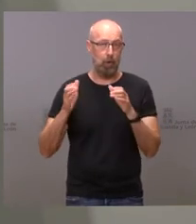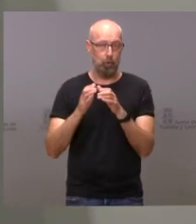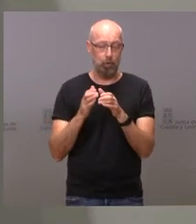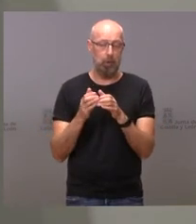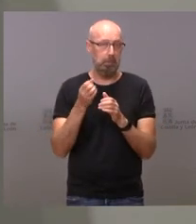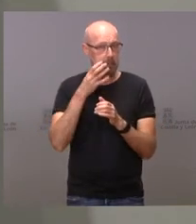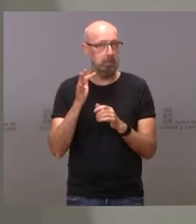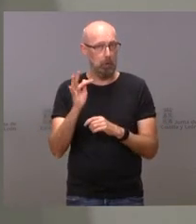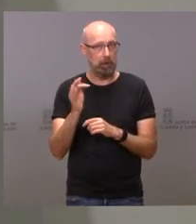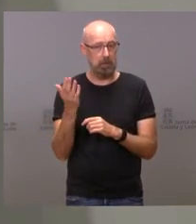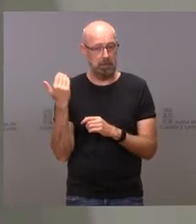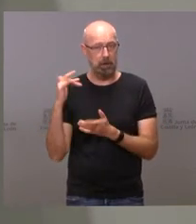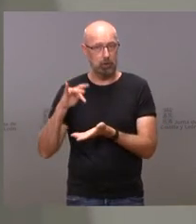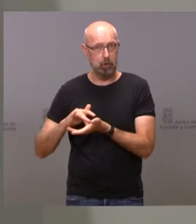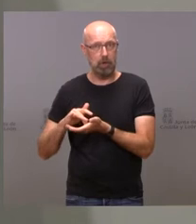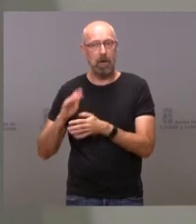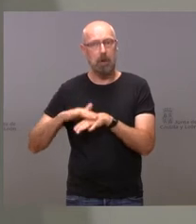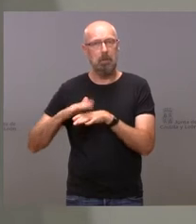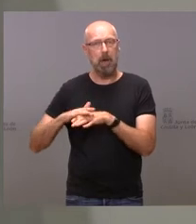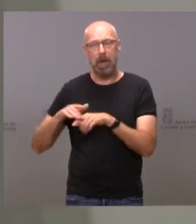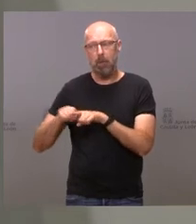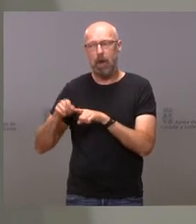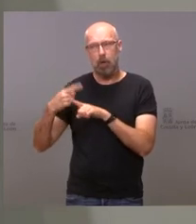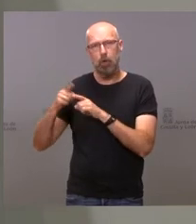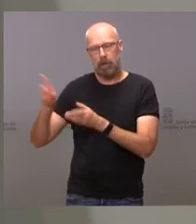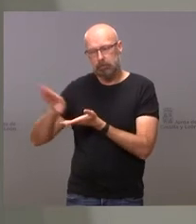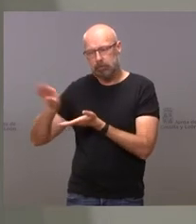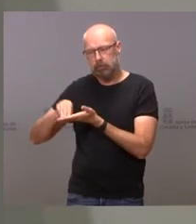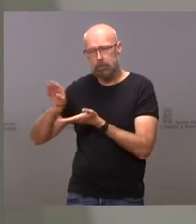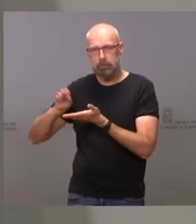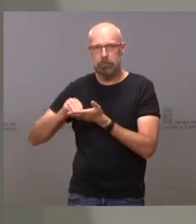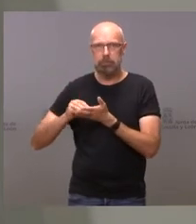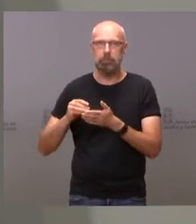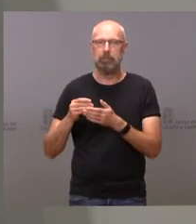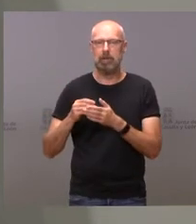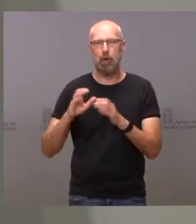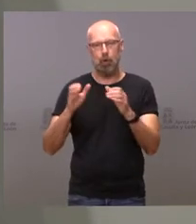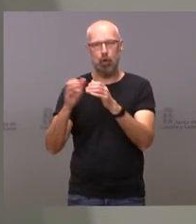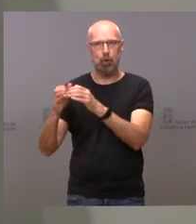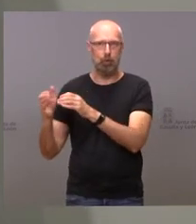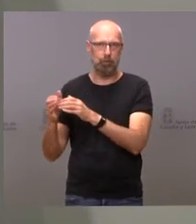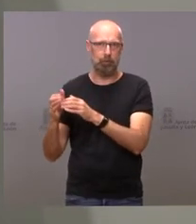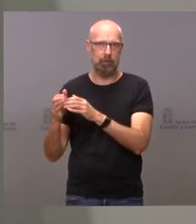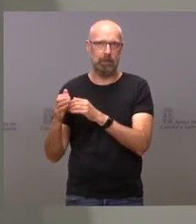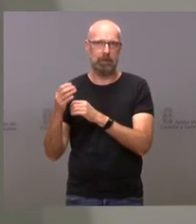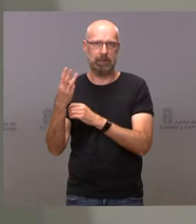nuestras aportaciones a este Consejo Interterritorial de tres comunidades gobernadas por el Partido